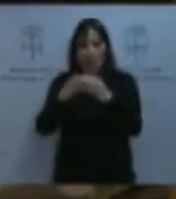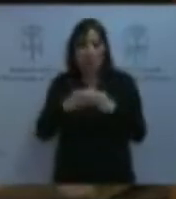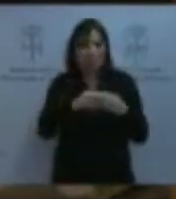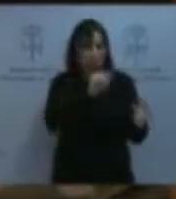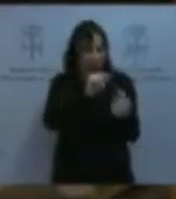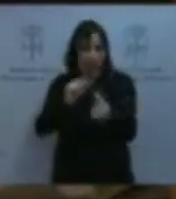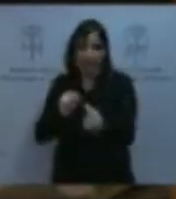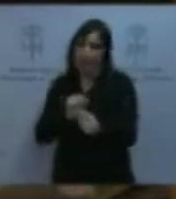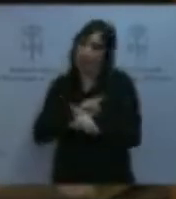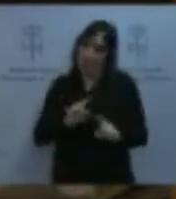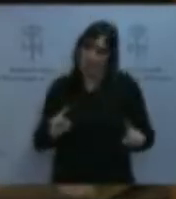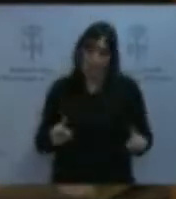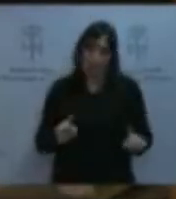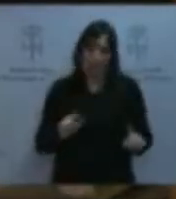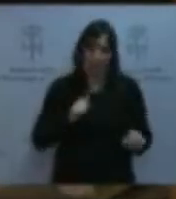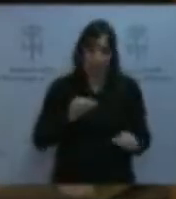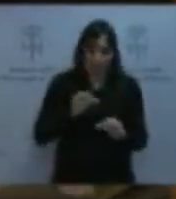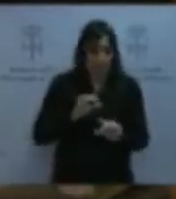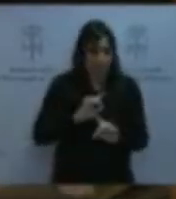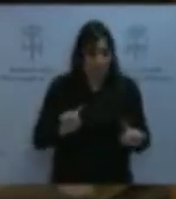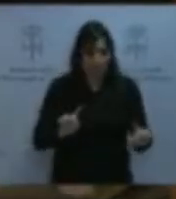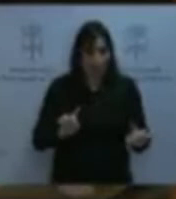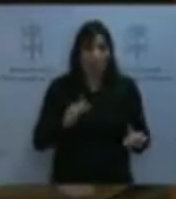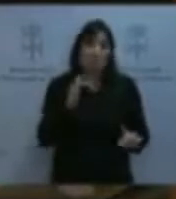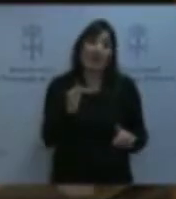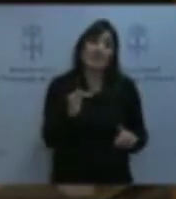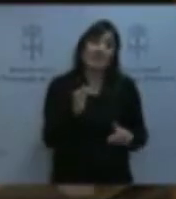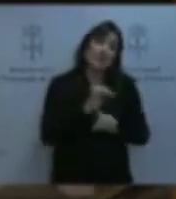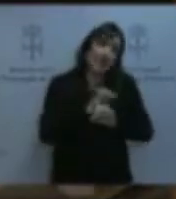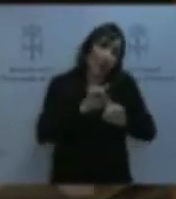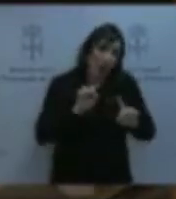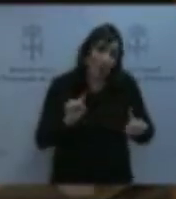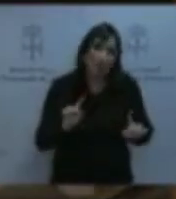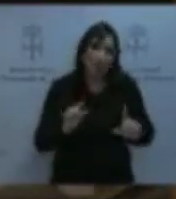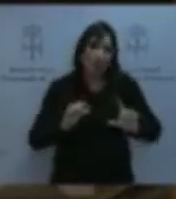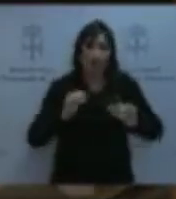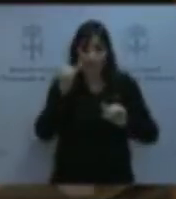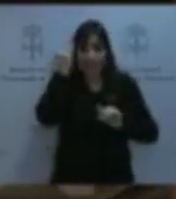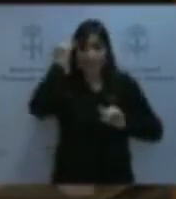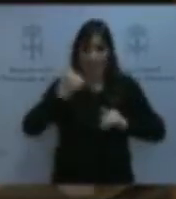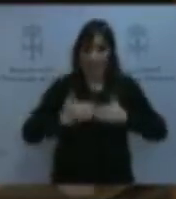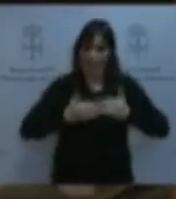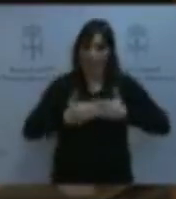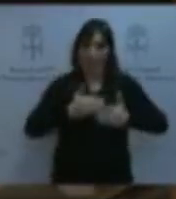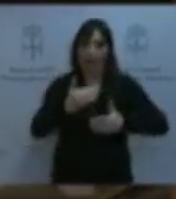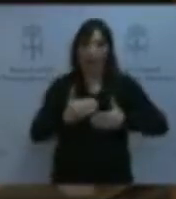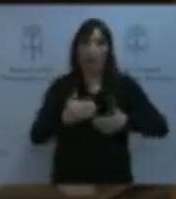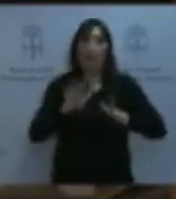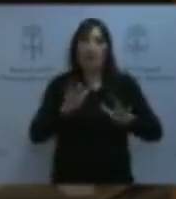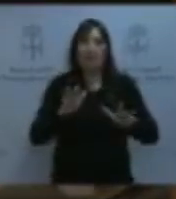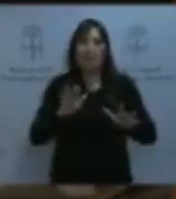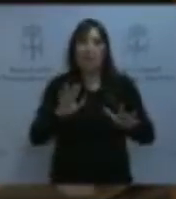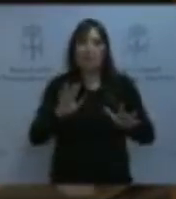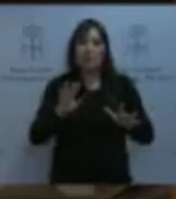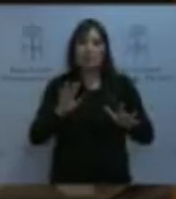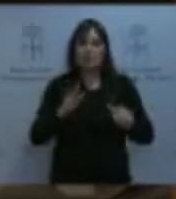idea que se echase a andar esta iniciativa sin realmente acabar aceptando con sinceridad el mapa político, porque ustedes hasta